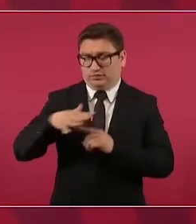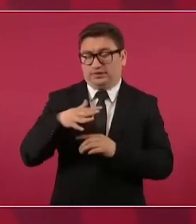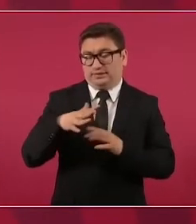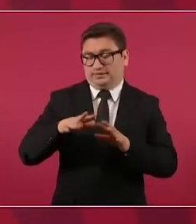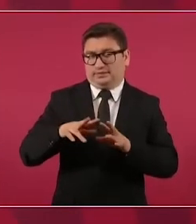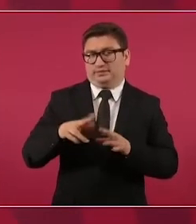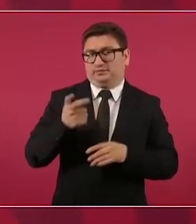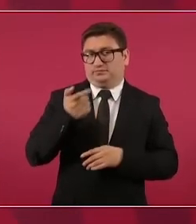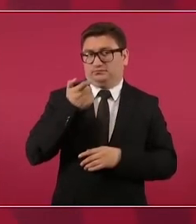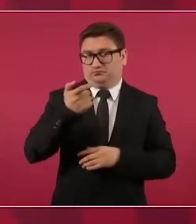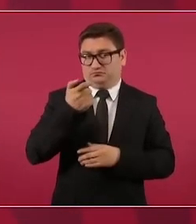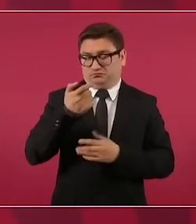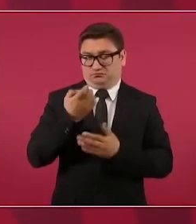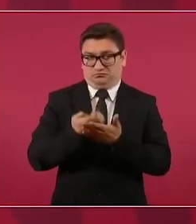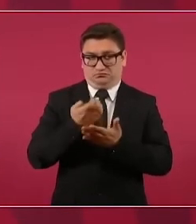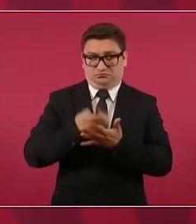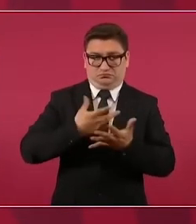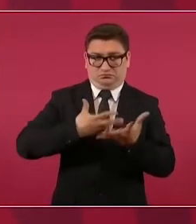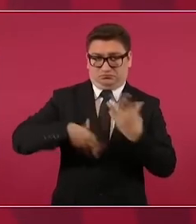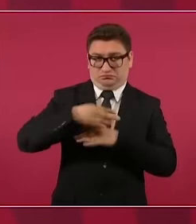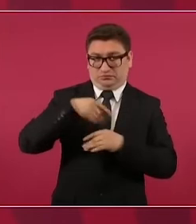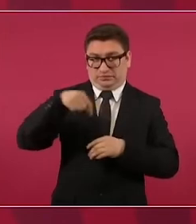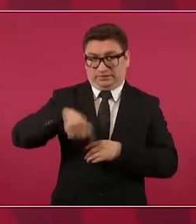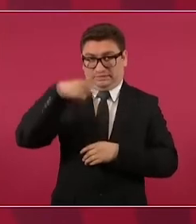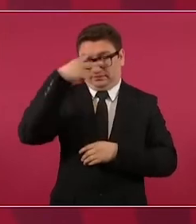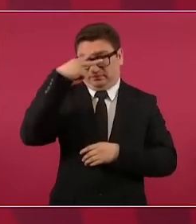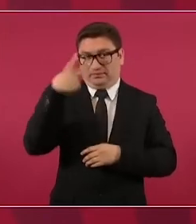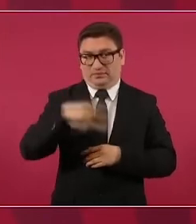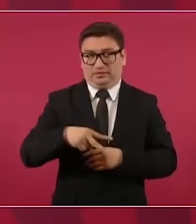económica de México,